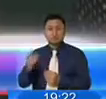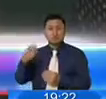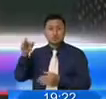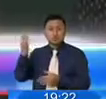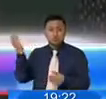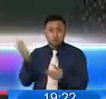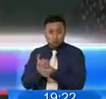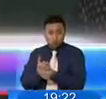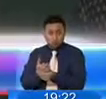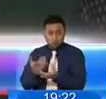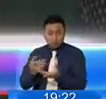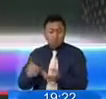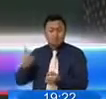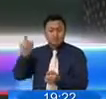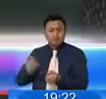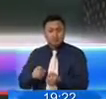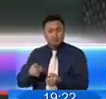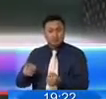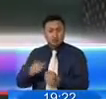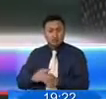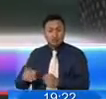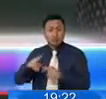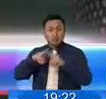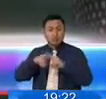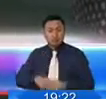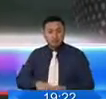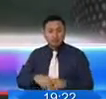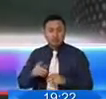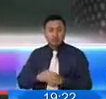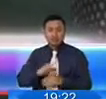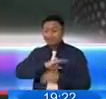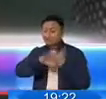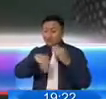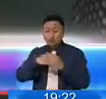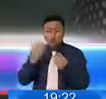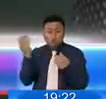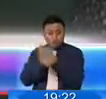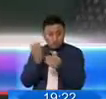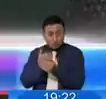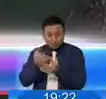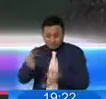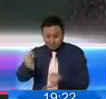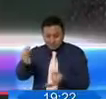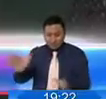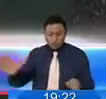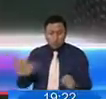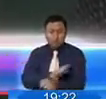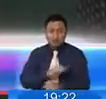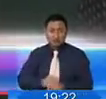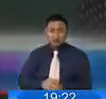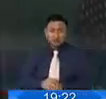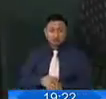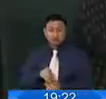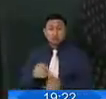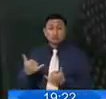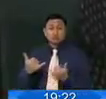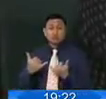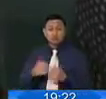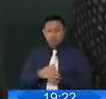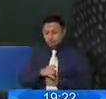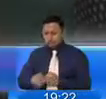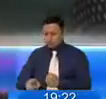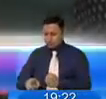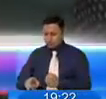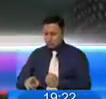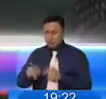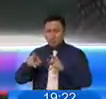documentación, necesariamente ellos tienen que verificar que esté toda la documentación. Entonces, aquellos que tienen ahora idóneos negativos